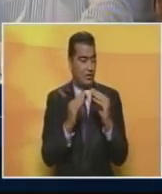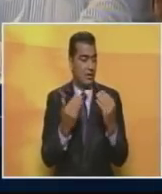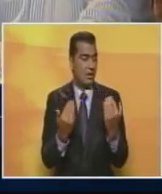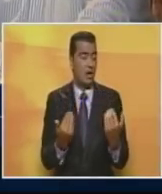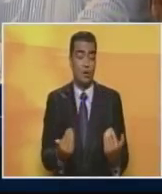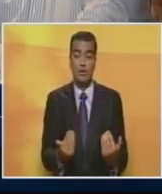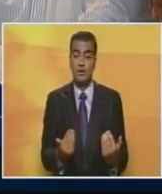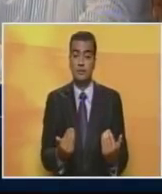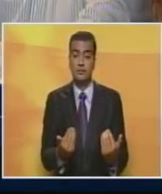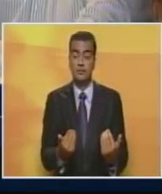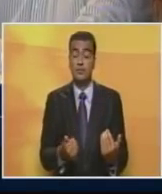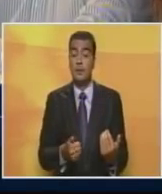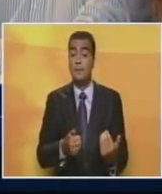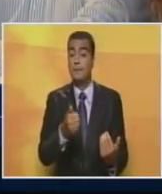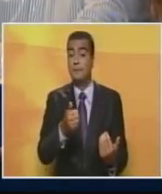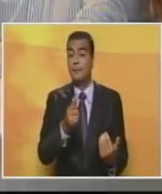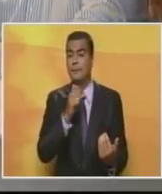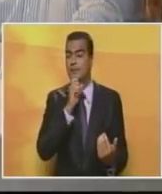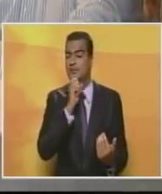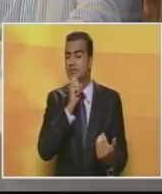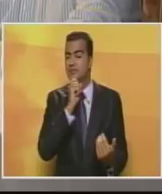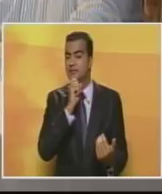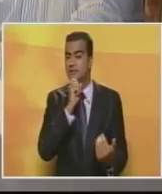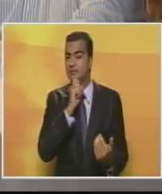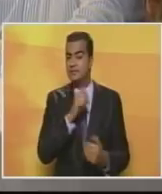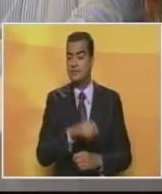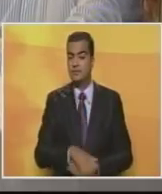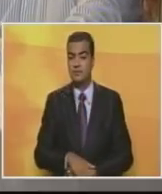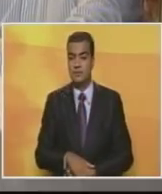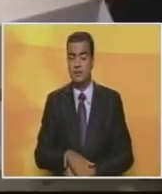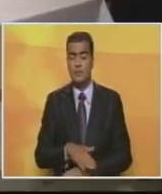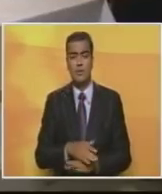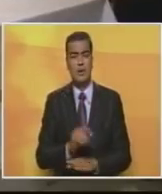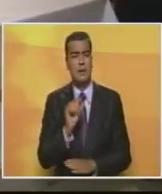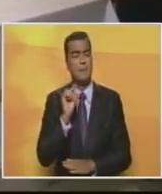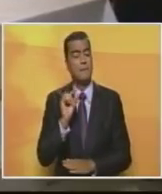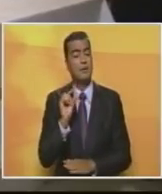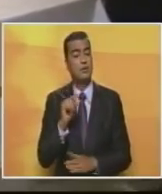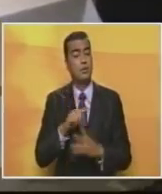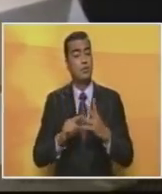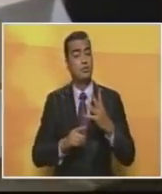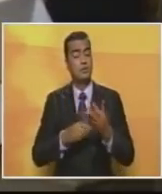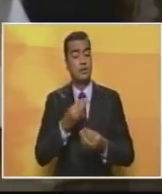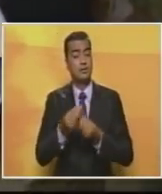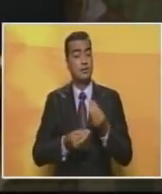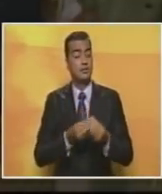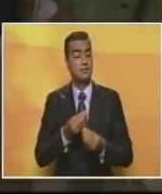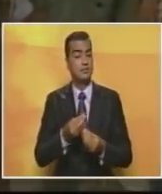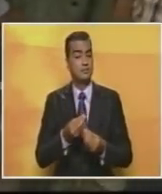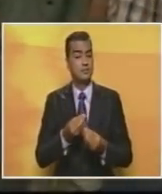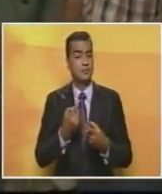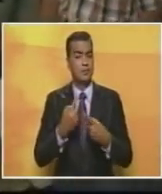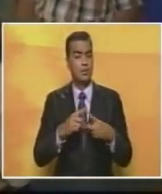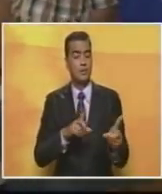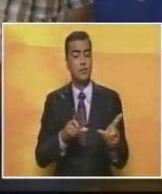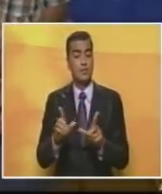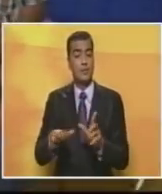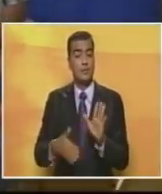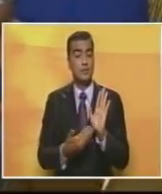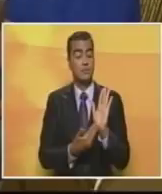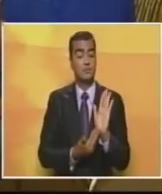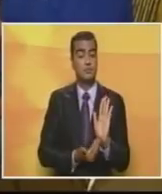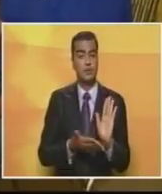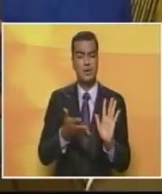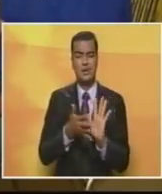ahora está más acentuado en virtud de que hay menos unidades activas. Por otra parte, hizo un planteamiento en